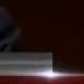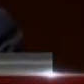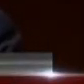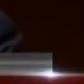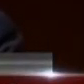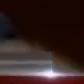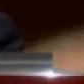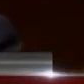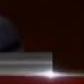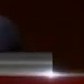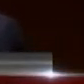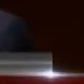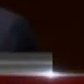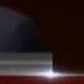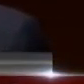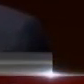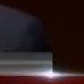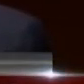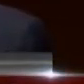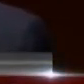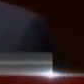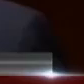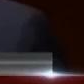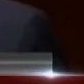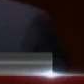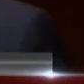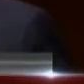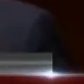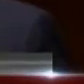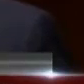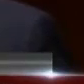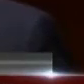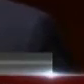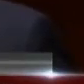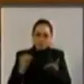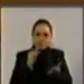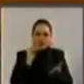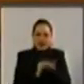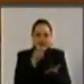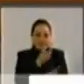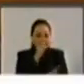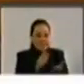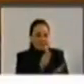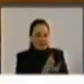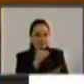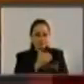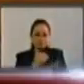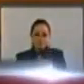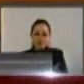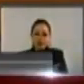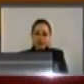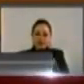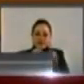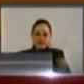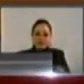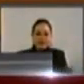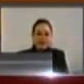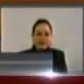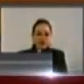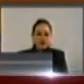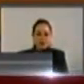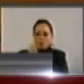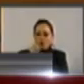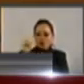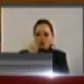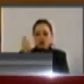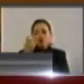arturo zamora presentó iniciativa de ley para fortalecer ejercicio de profesiones la creación de un sistema nacional de profesiones